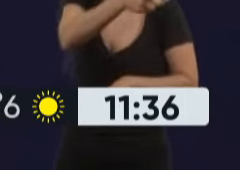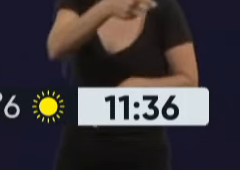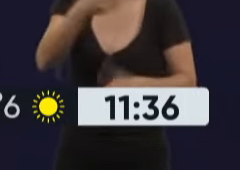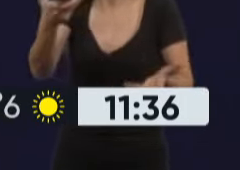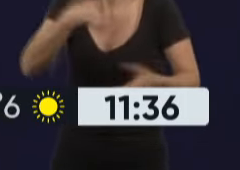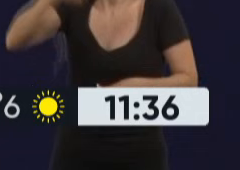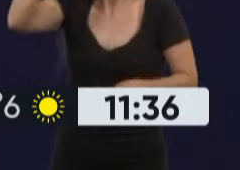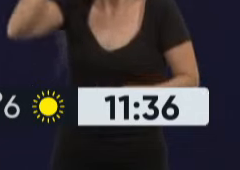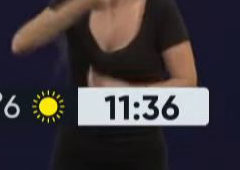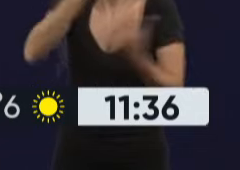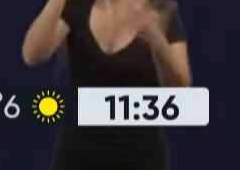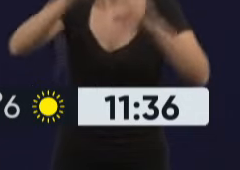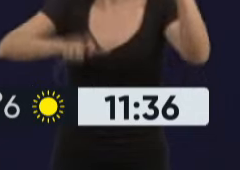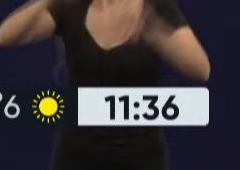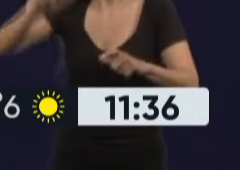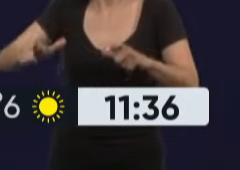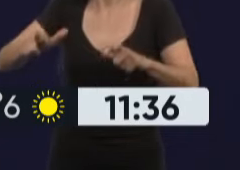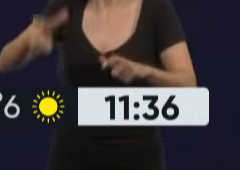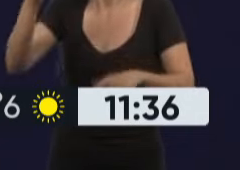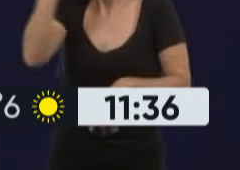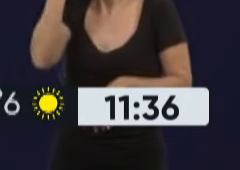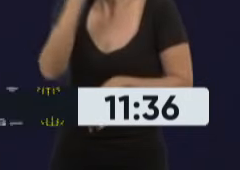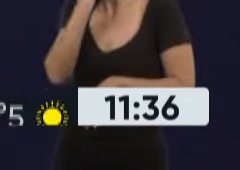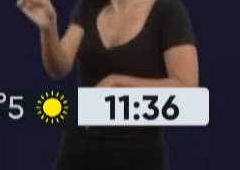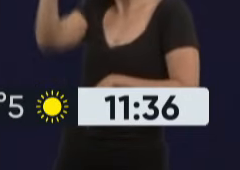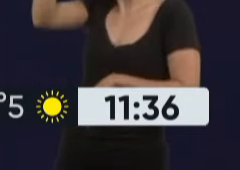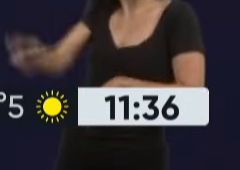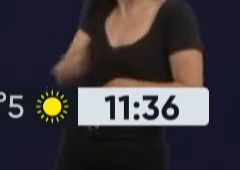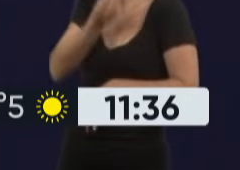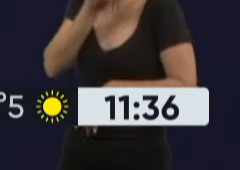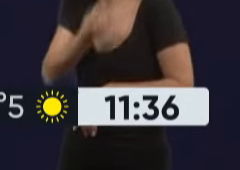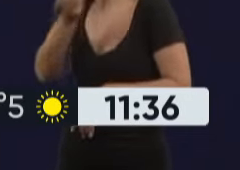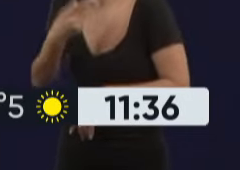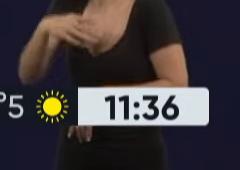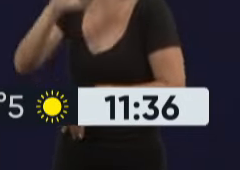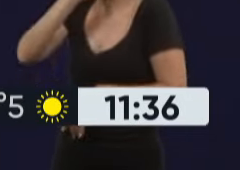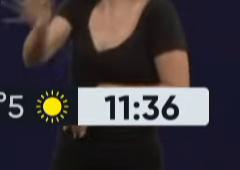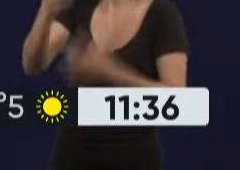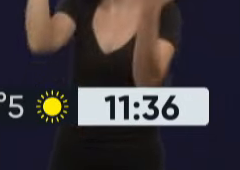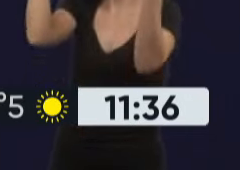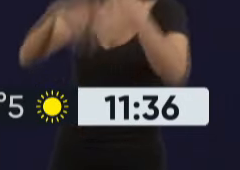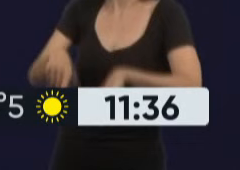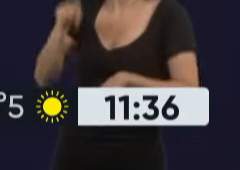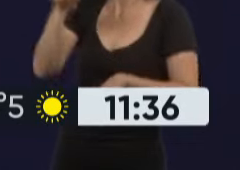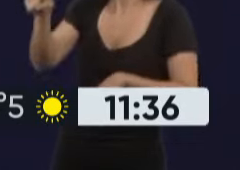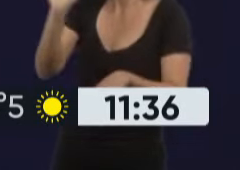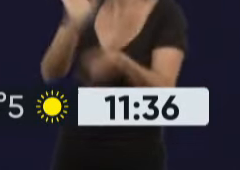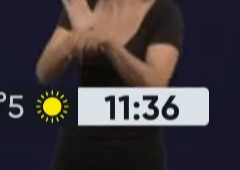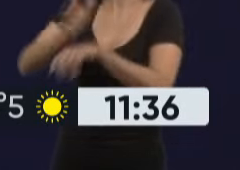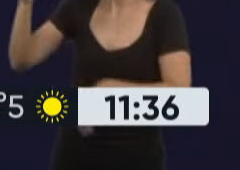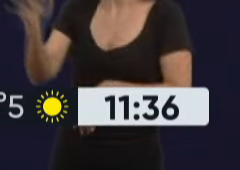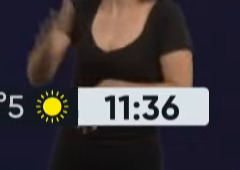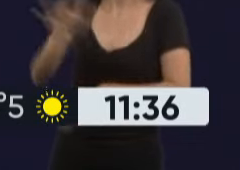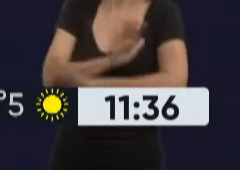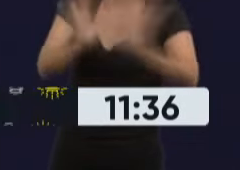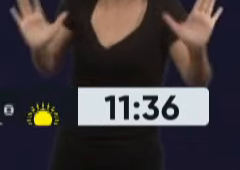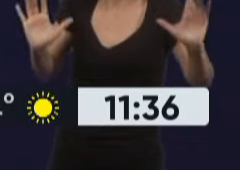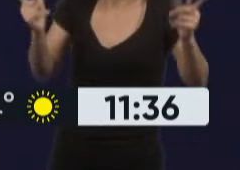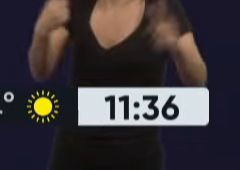persona que que Escucha esas declaraciones puede concluir en que efectivamente es amenazante bueno